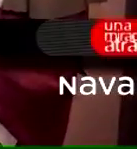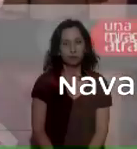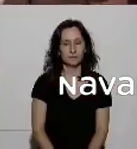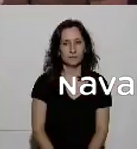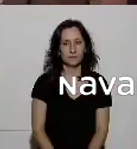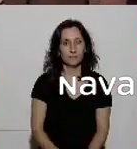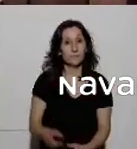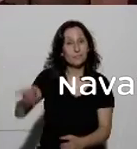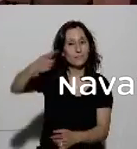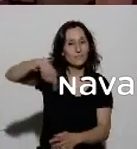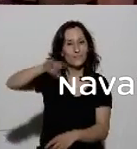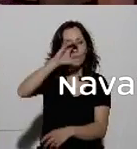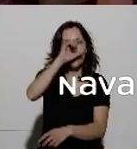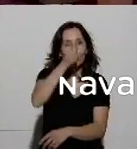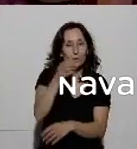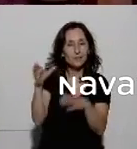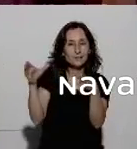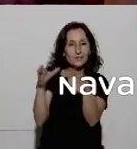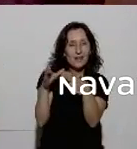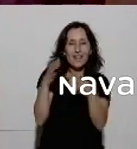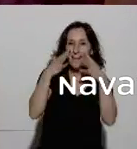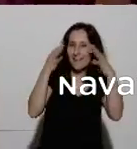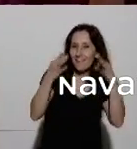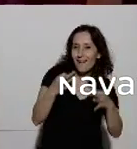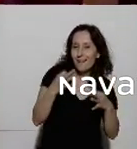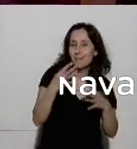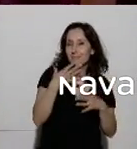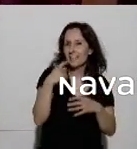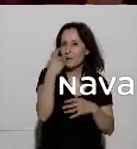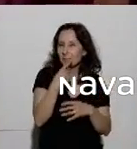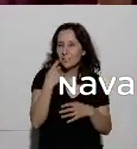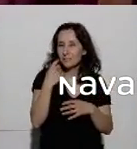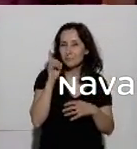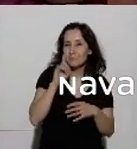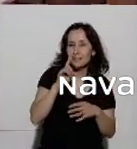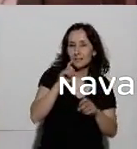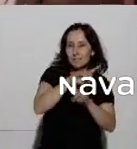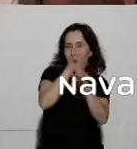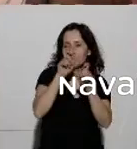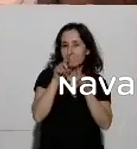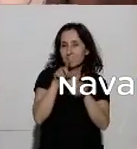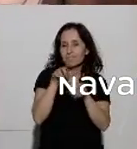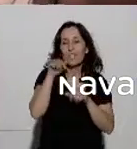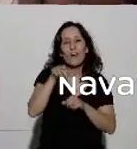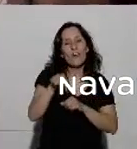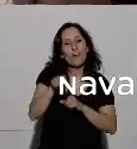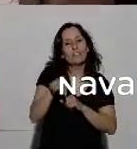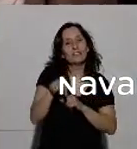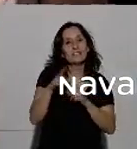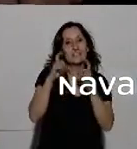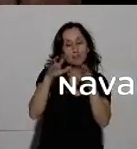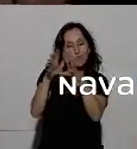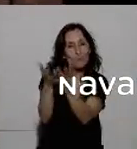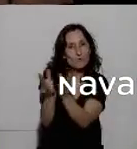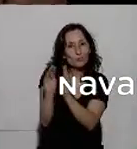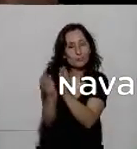Ellas, las brujas, ¿son mito o son realidad? ¿Qué conocen de estos seres fantasiosos? Hoy intentamos acercarnos un poco más a ese